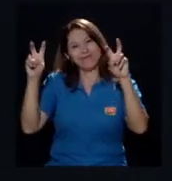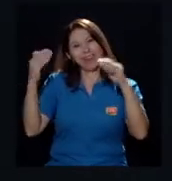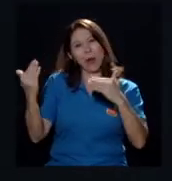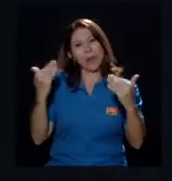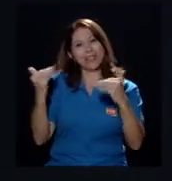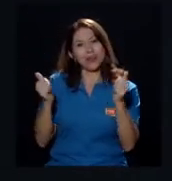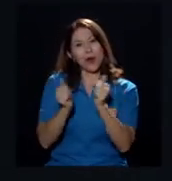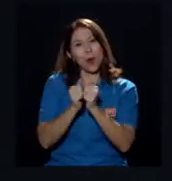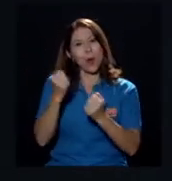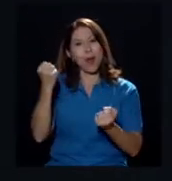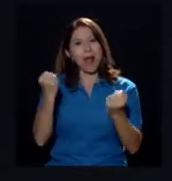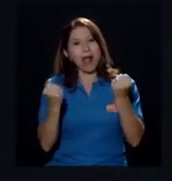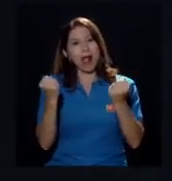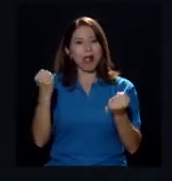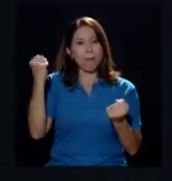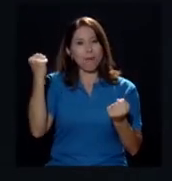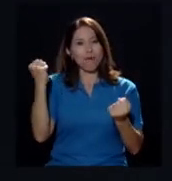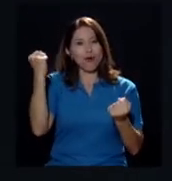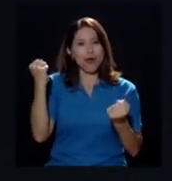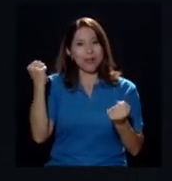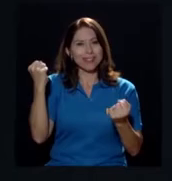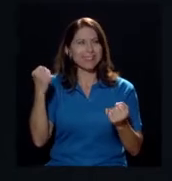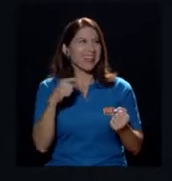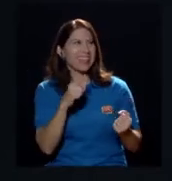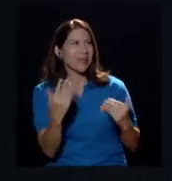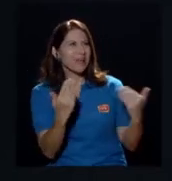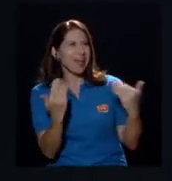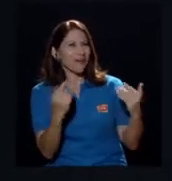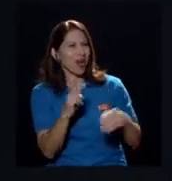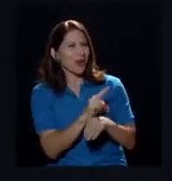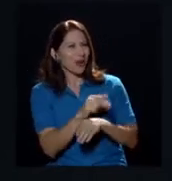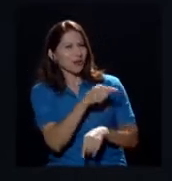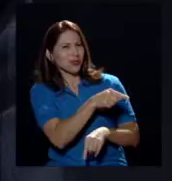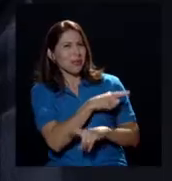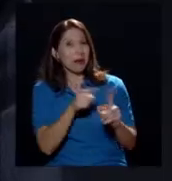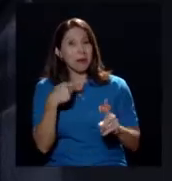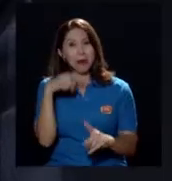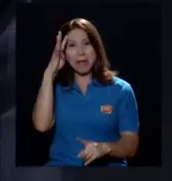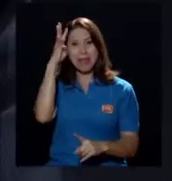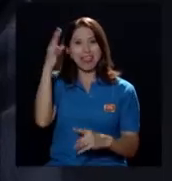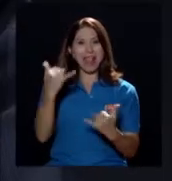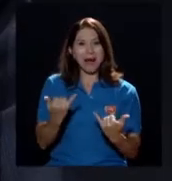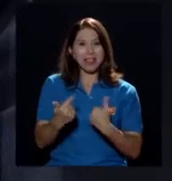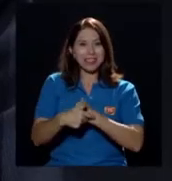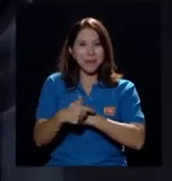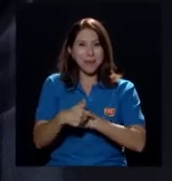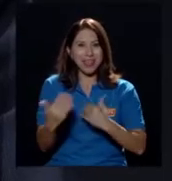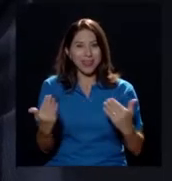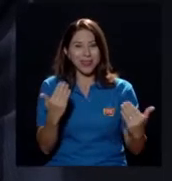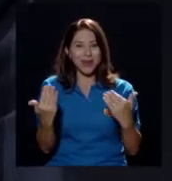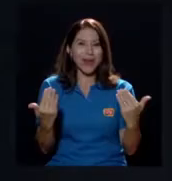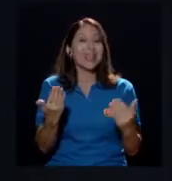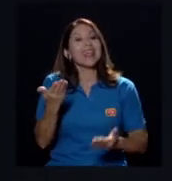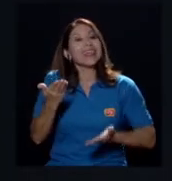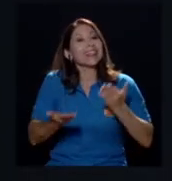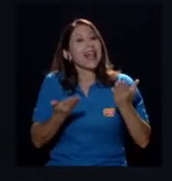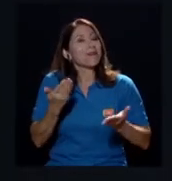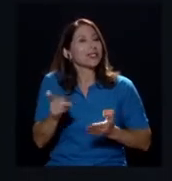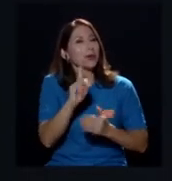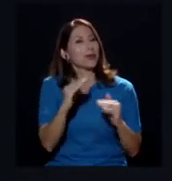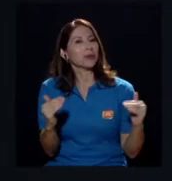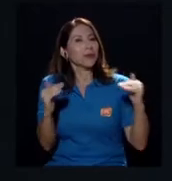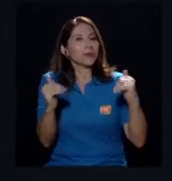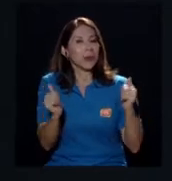estamos anulados a usted pero pero en caso de inventar el momento y que tal vez le hacen justicia a su tarea pero si